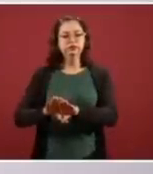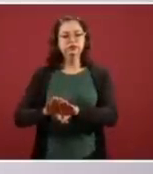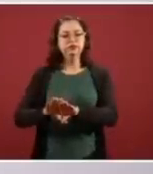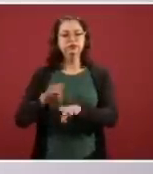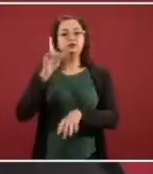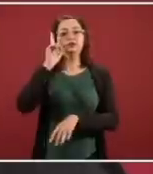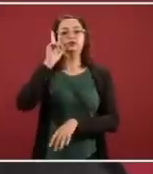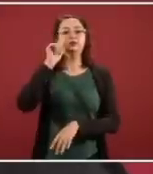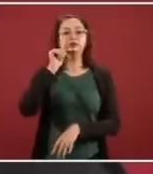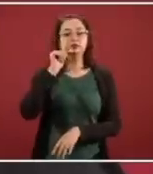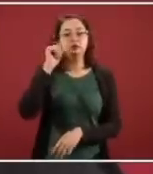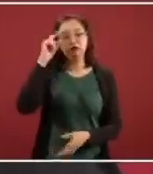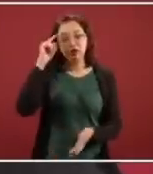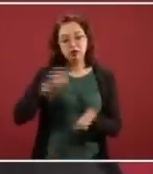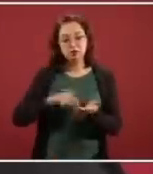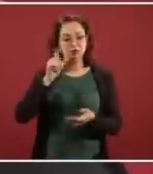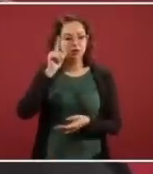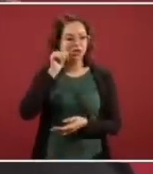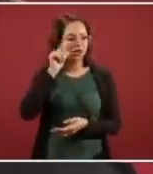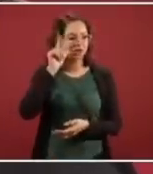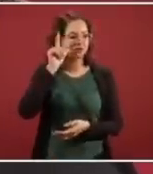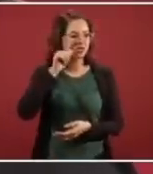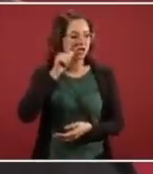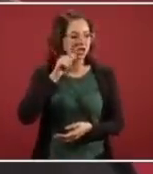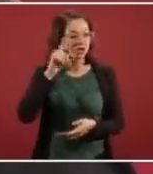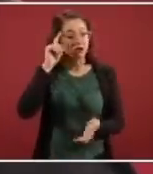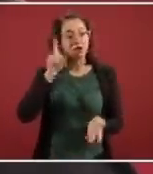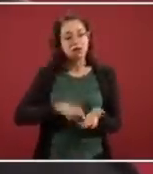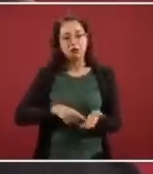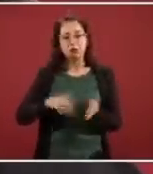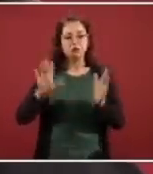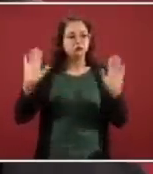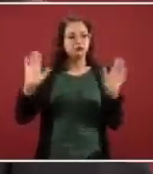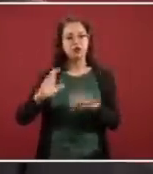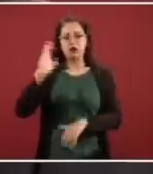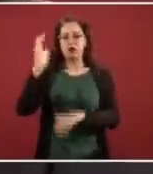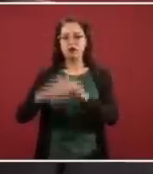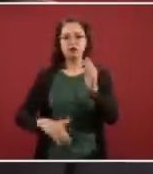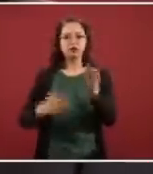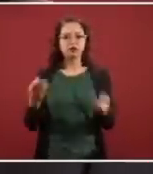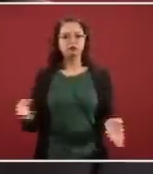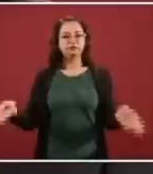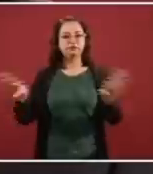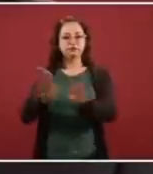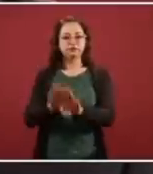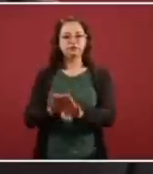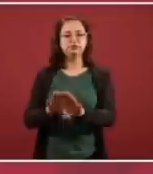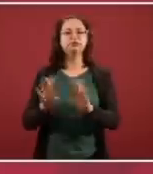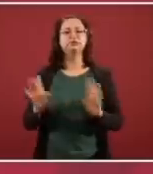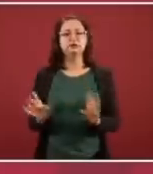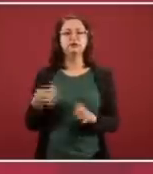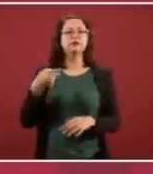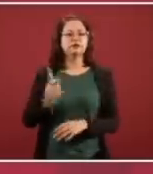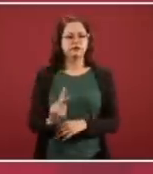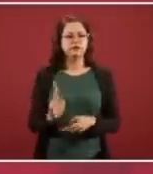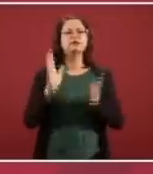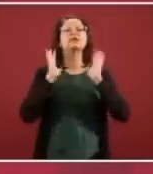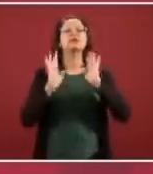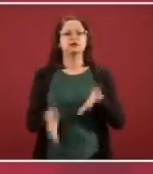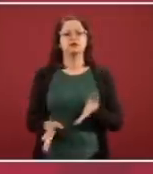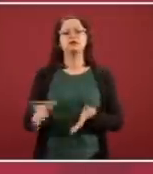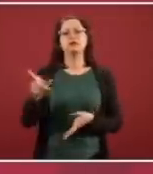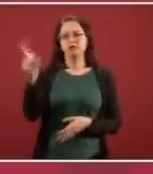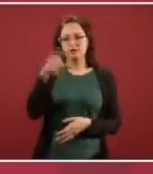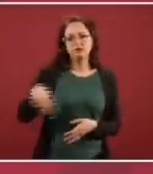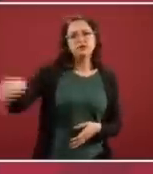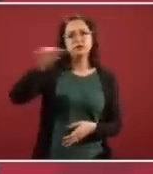creo que mañana o pasado mañana. Entonces, hay ya acuerdo,